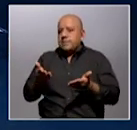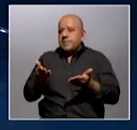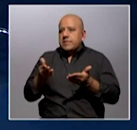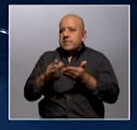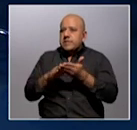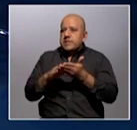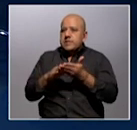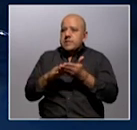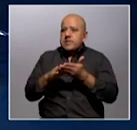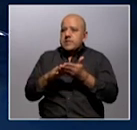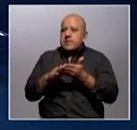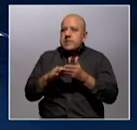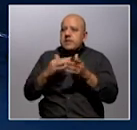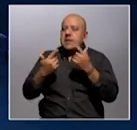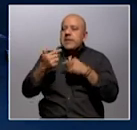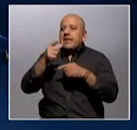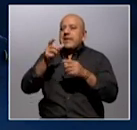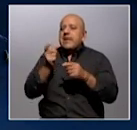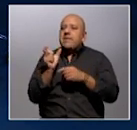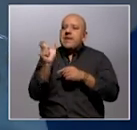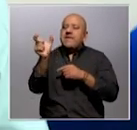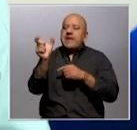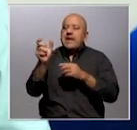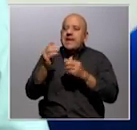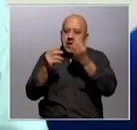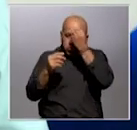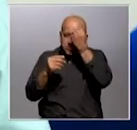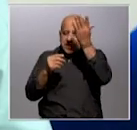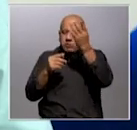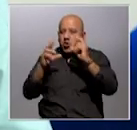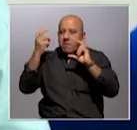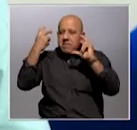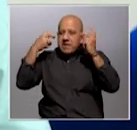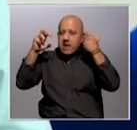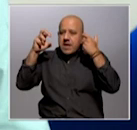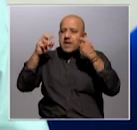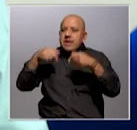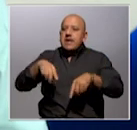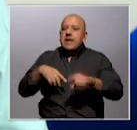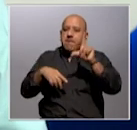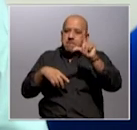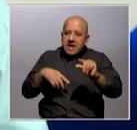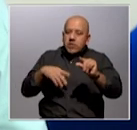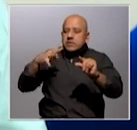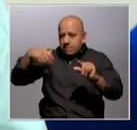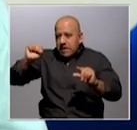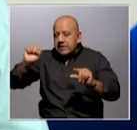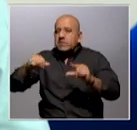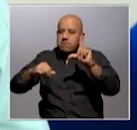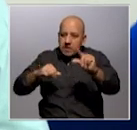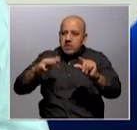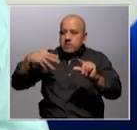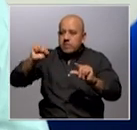se podría la palabra minimalismo siempre está presente o sea que yo de que menos es más menos es más menos es más